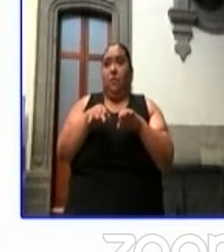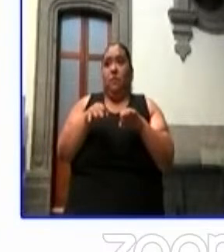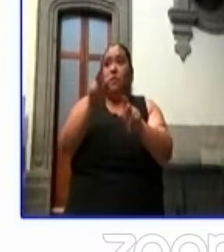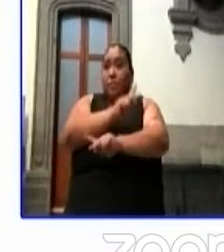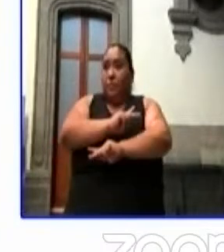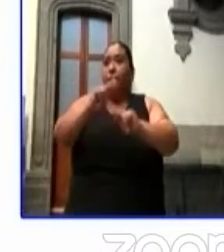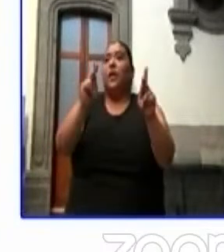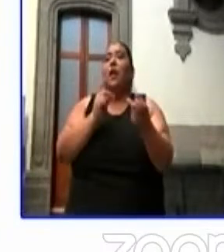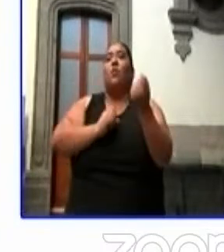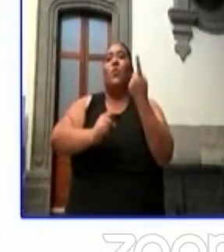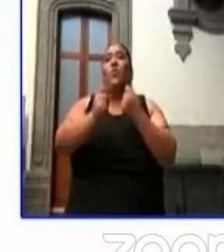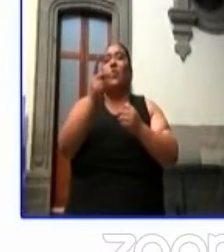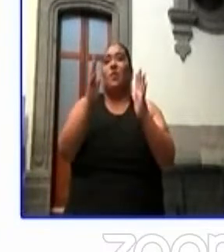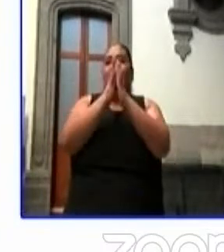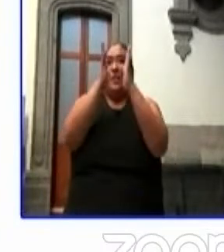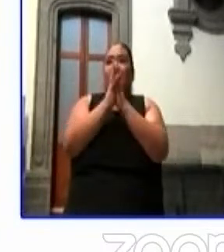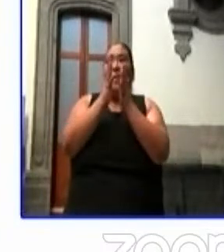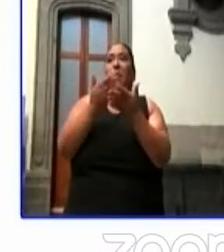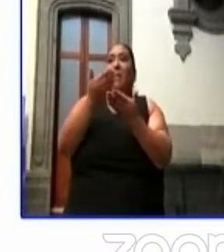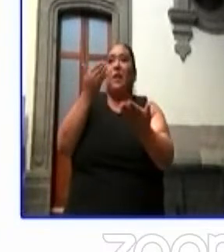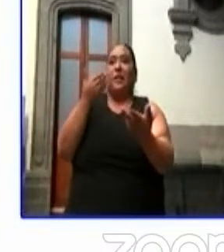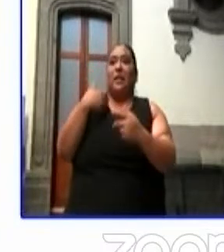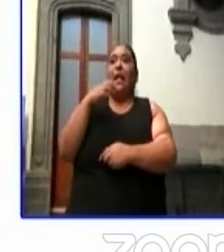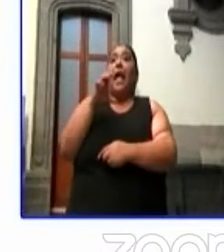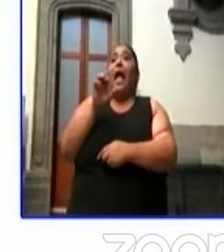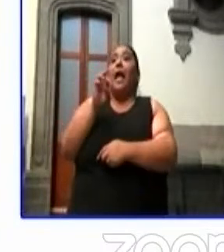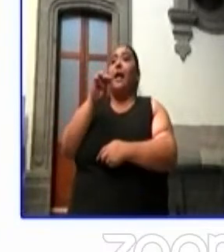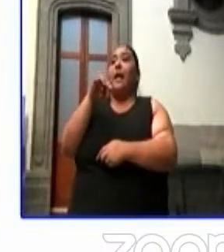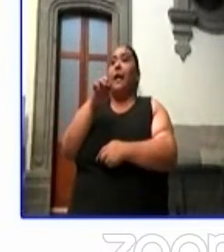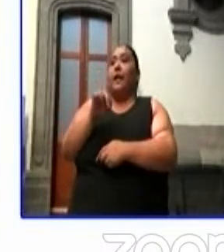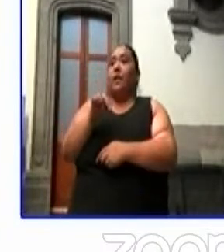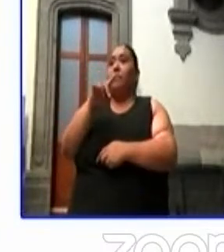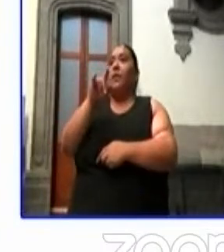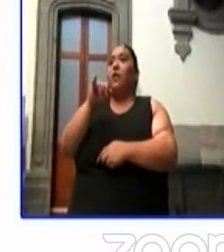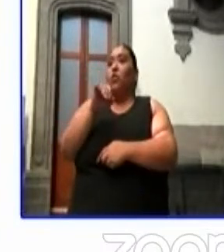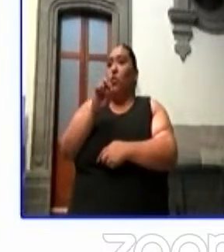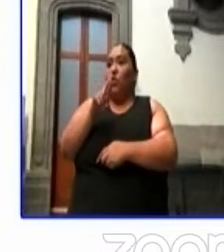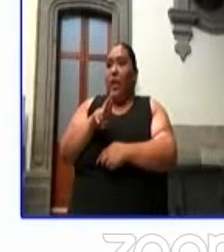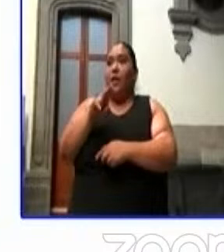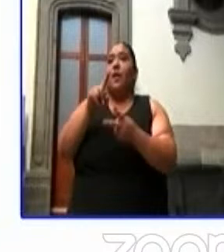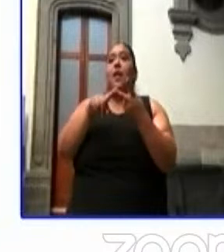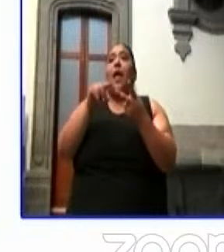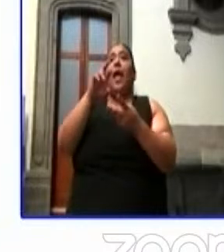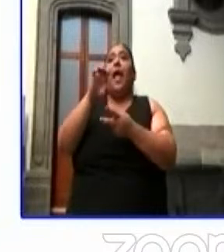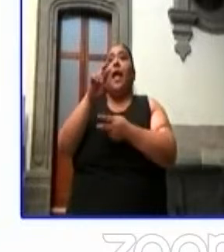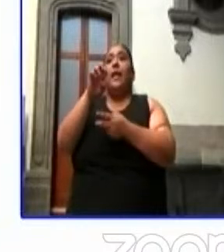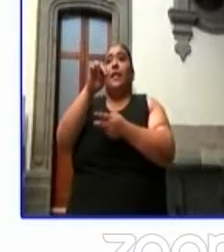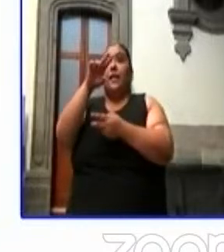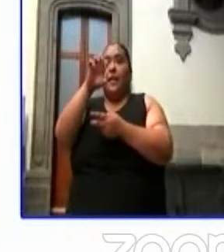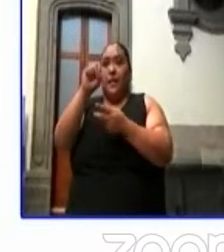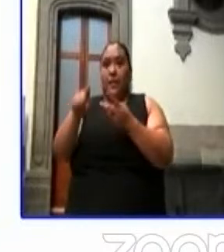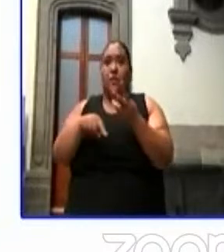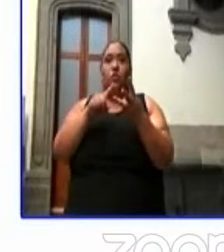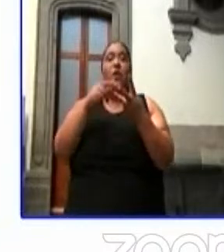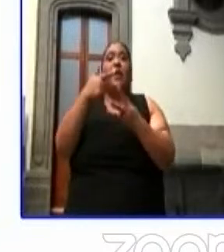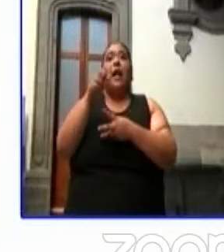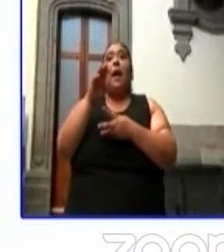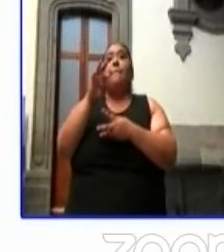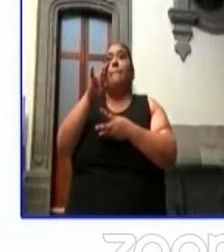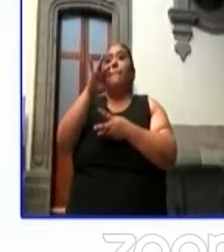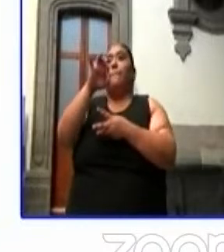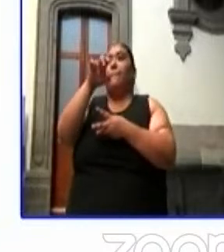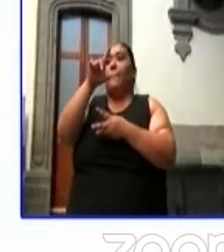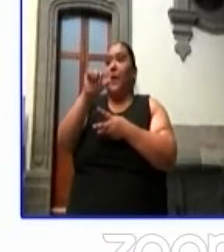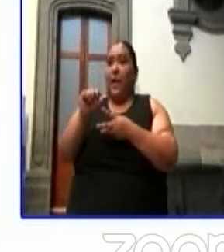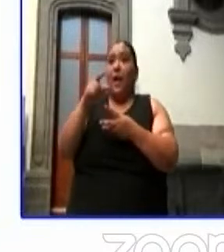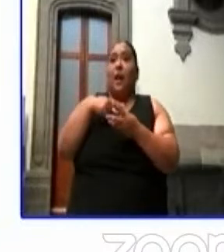estuvieron participando es Carmen Jordán, Ernesto Rosas y Gabriela Martínez de la Confederación Mexicana de Organizaciones en Favor de